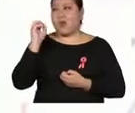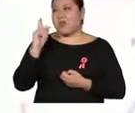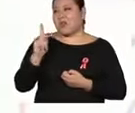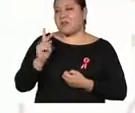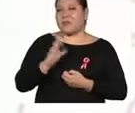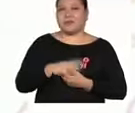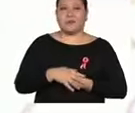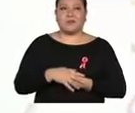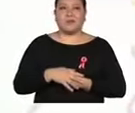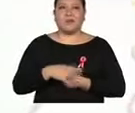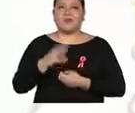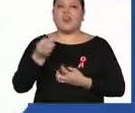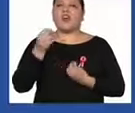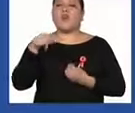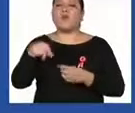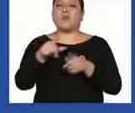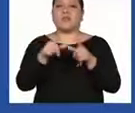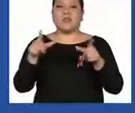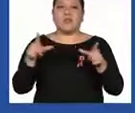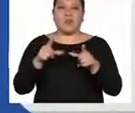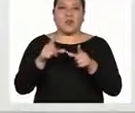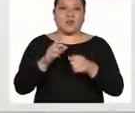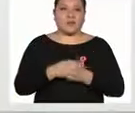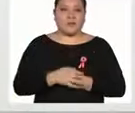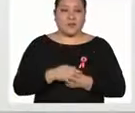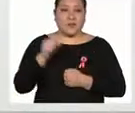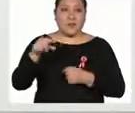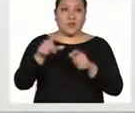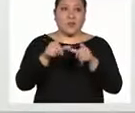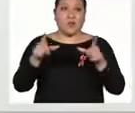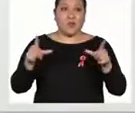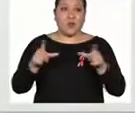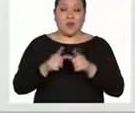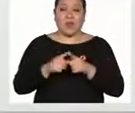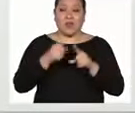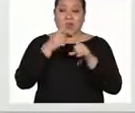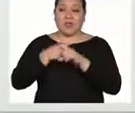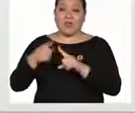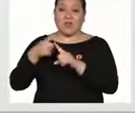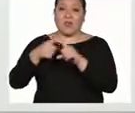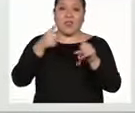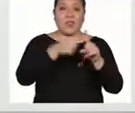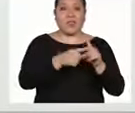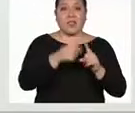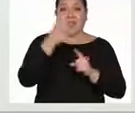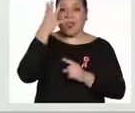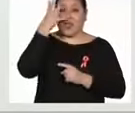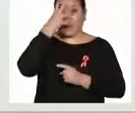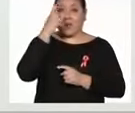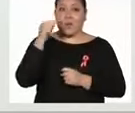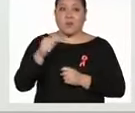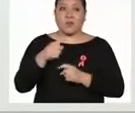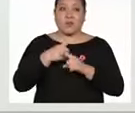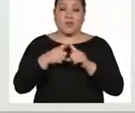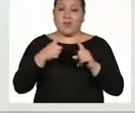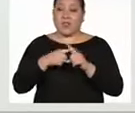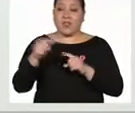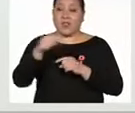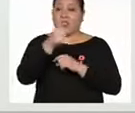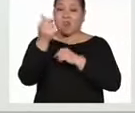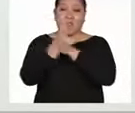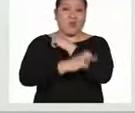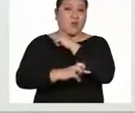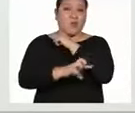bien. Descríbeme cómo es ese lugar. Es un lugar muy complejo y hermoso. Se diferencia de muchos